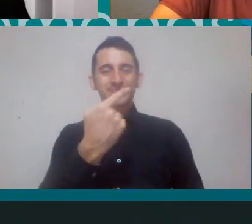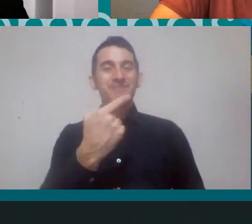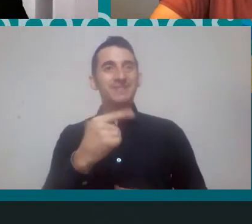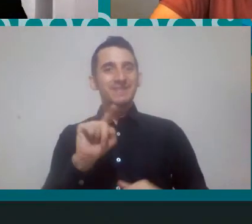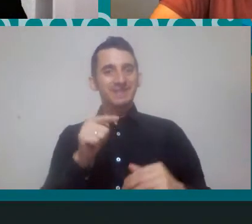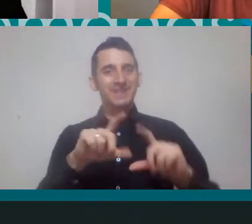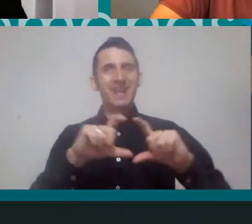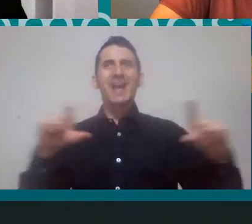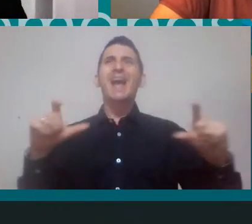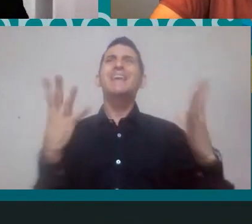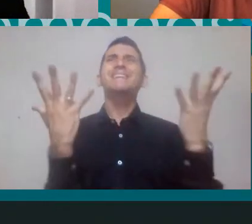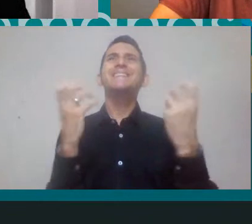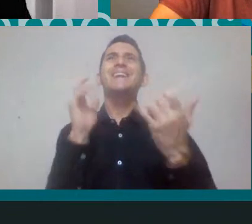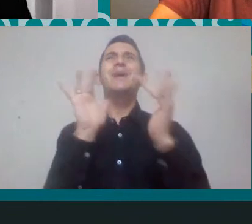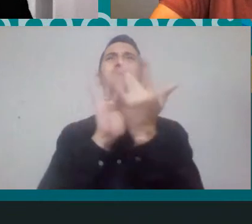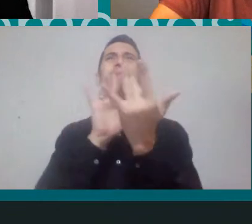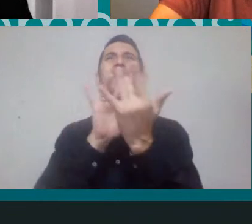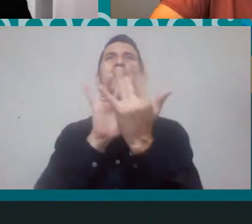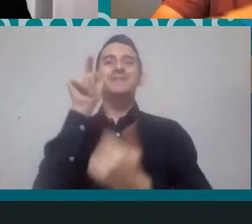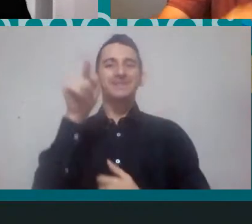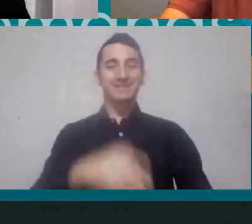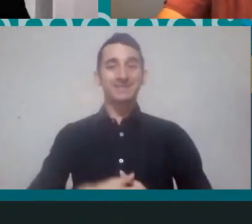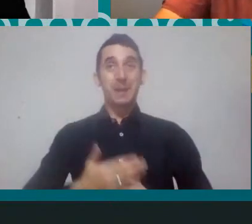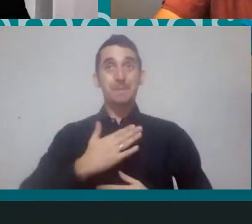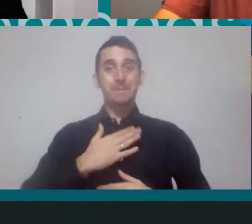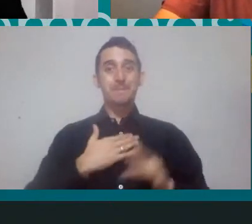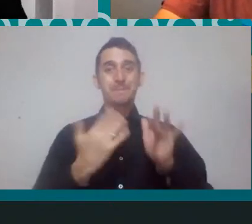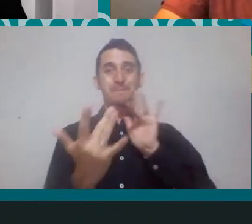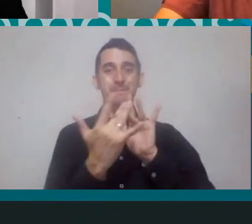su contacto. Ah. Pues mi contacto